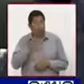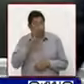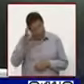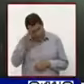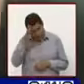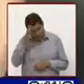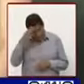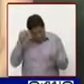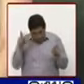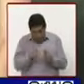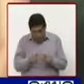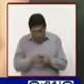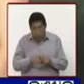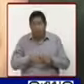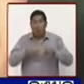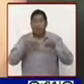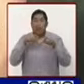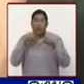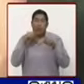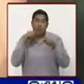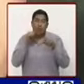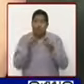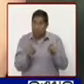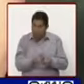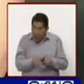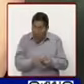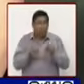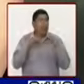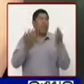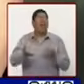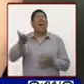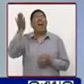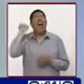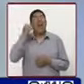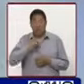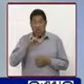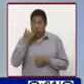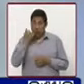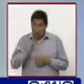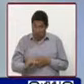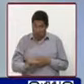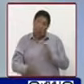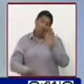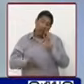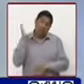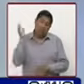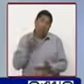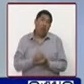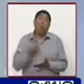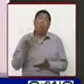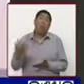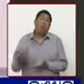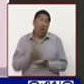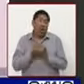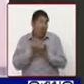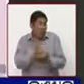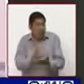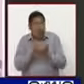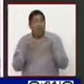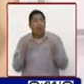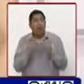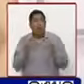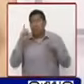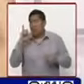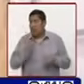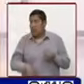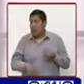madre, hermanos, la familia. Antes, cuando yo era niña, todavía podía salir a la calle, claro, ir a comprar, qué sé yo, ayudar en la casa. Ahora no